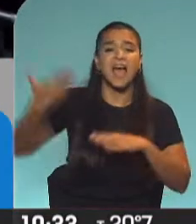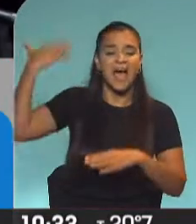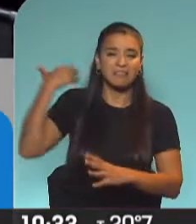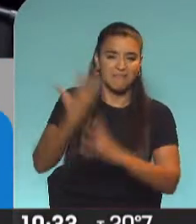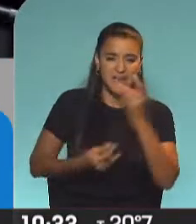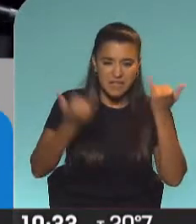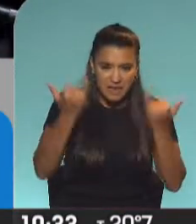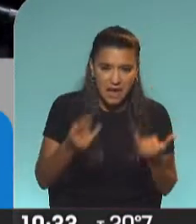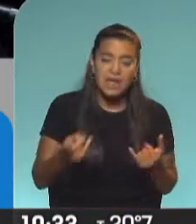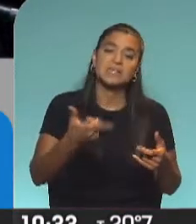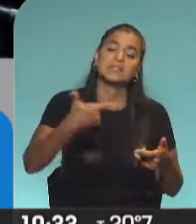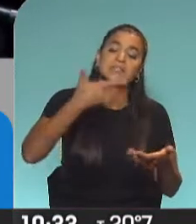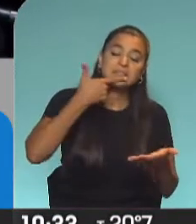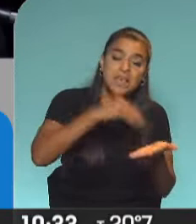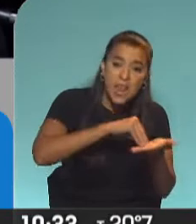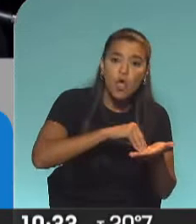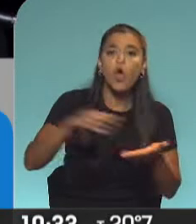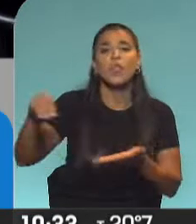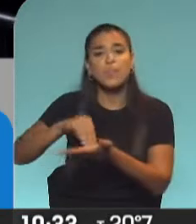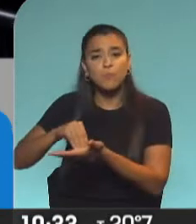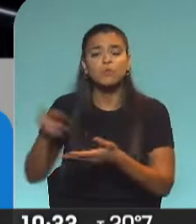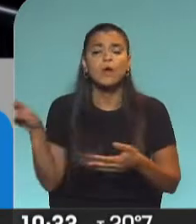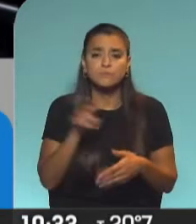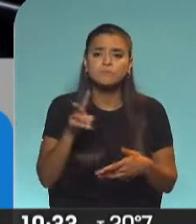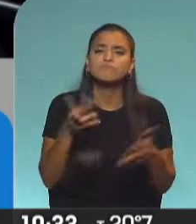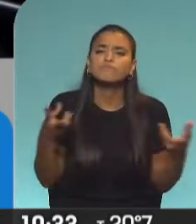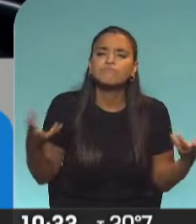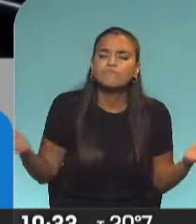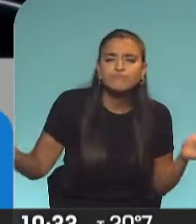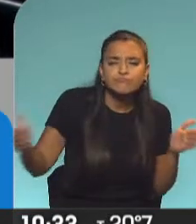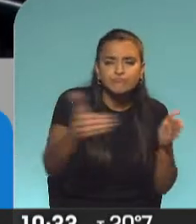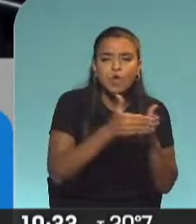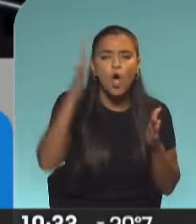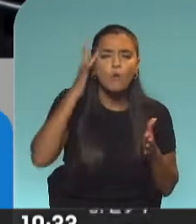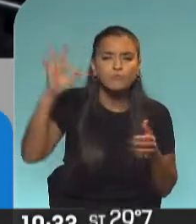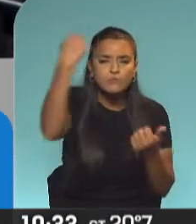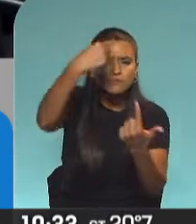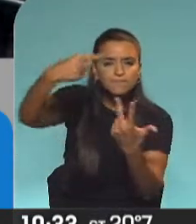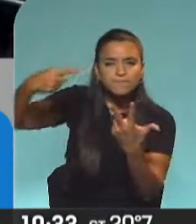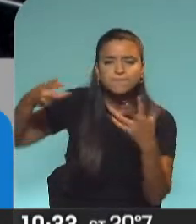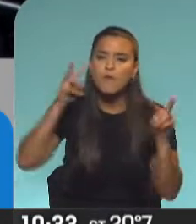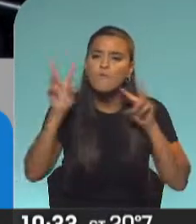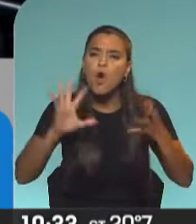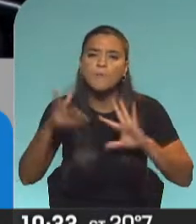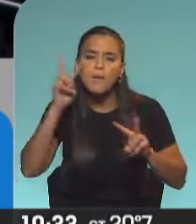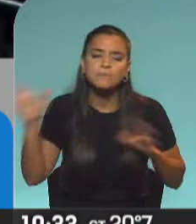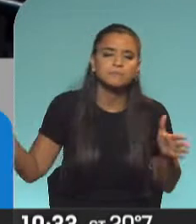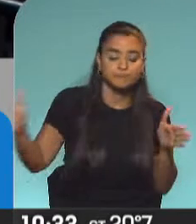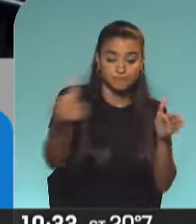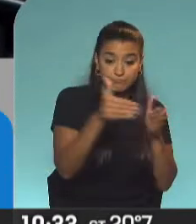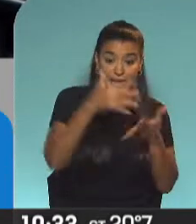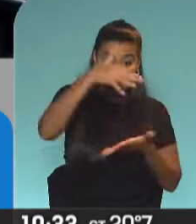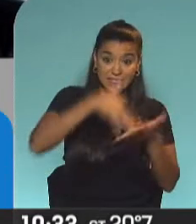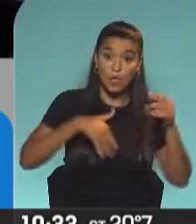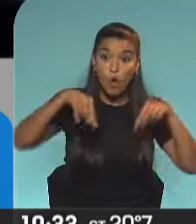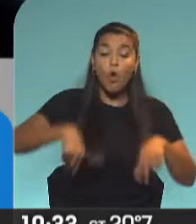senadoras y diputadas de distintos bloques, tratando de recoger y receptar las distintas opiniones, las visiones, para que el texto que logremos